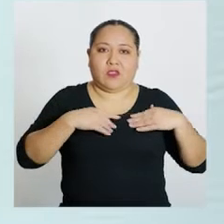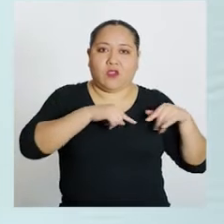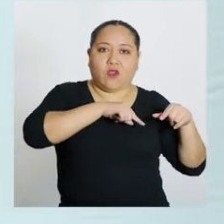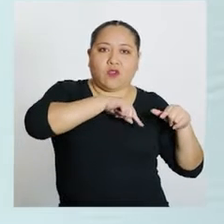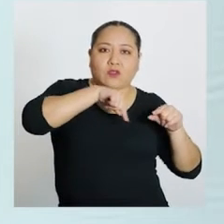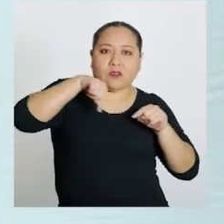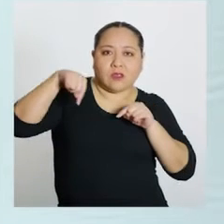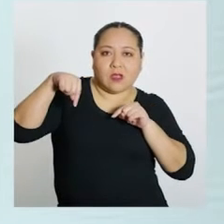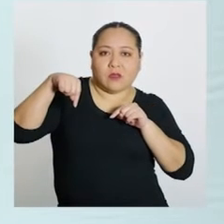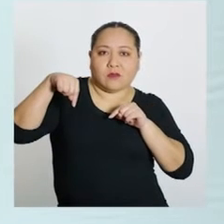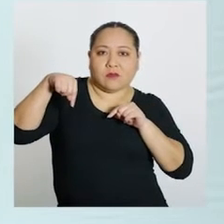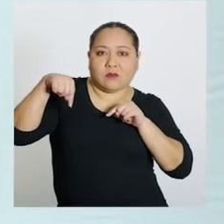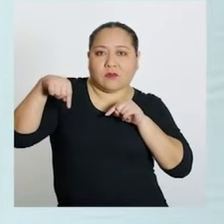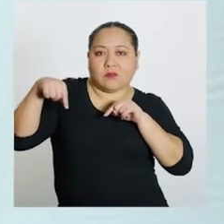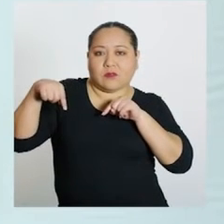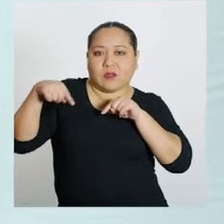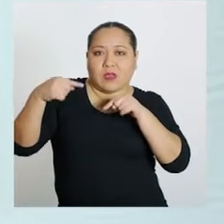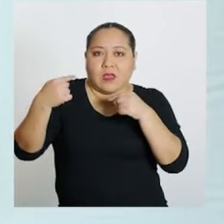costado.